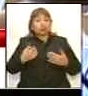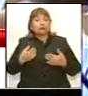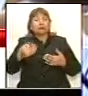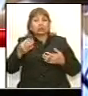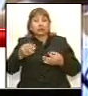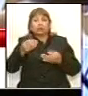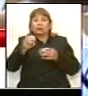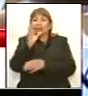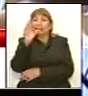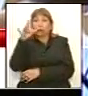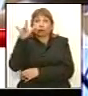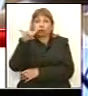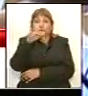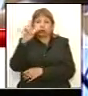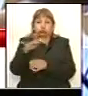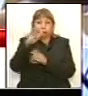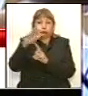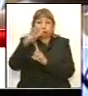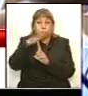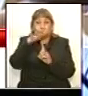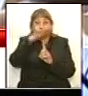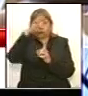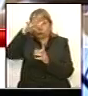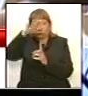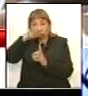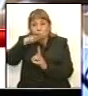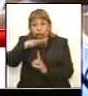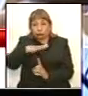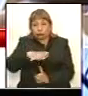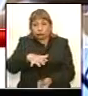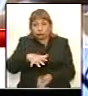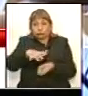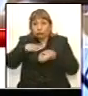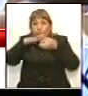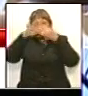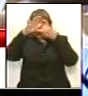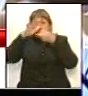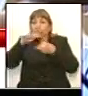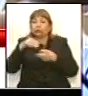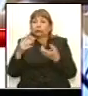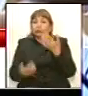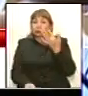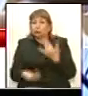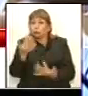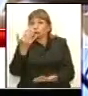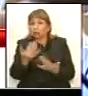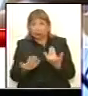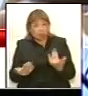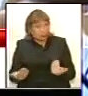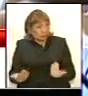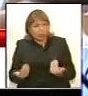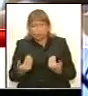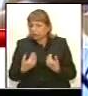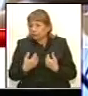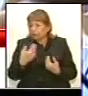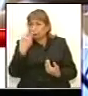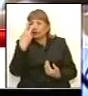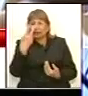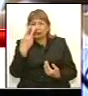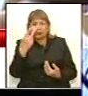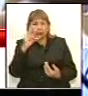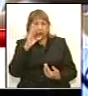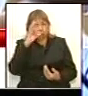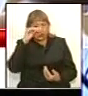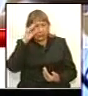esos helicópteros que se paralizan en el aire, unas ganancias especiales para un incendio. No hemos podido sacar a dos personas, a dos